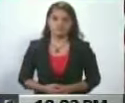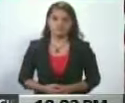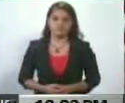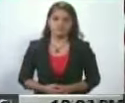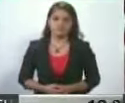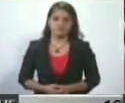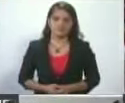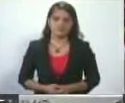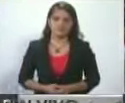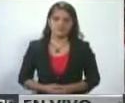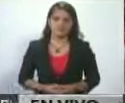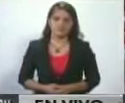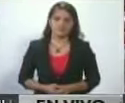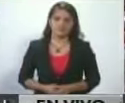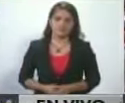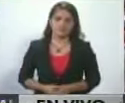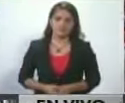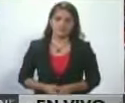Miren,